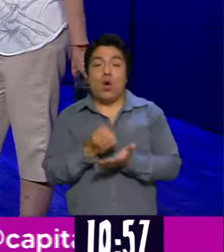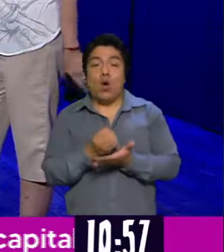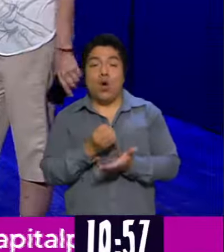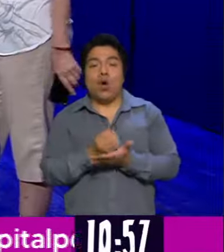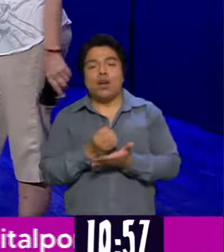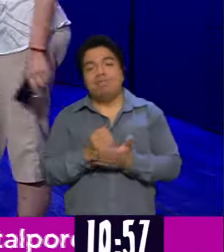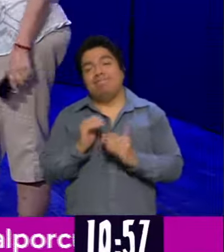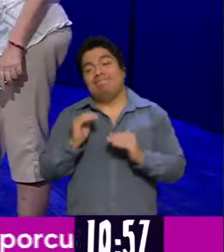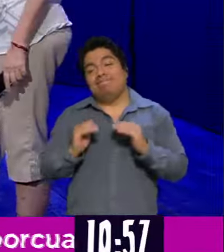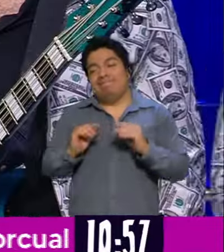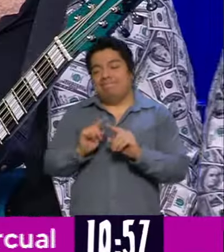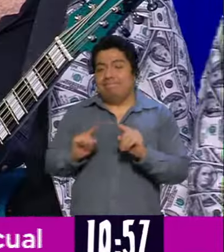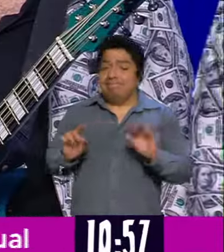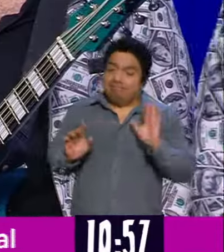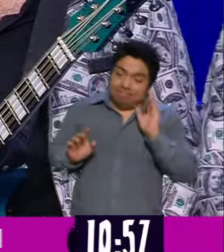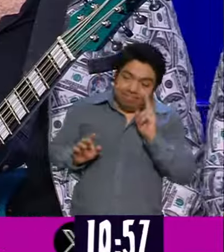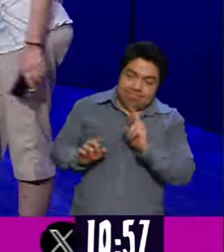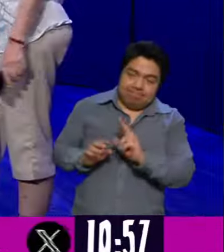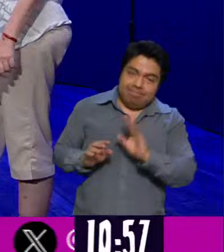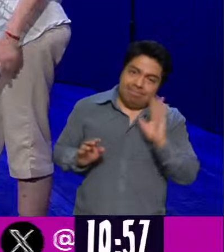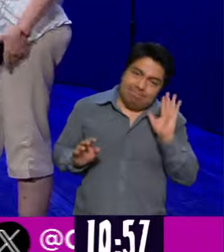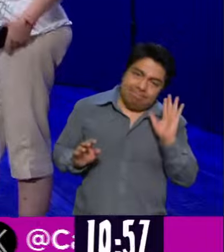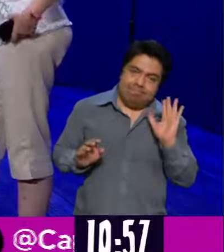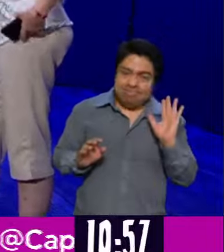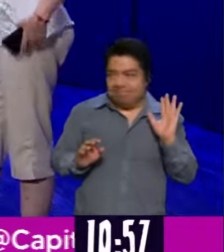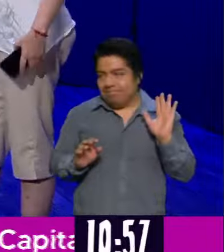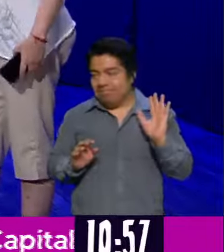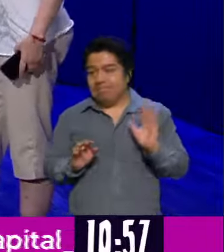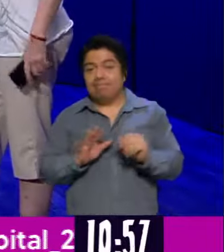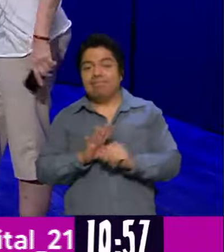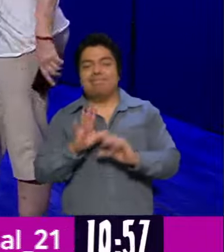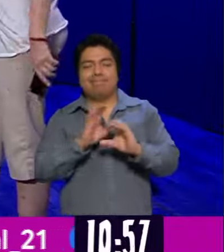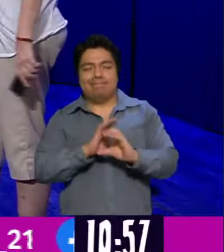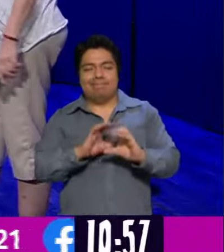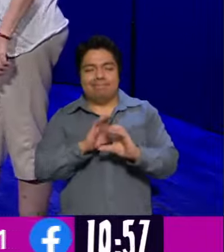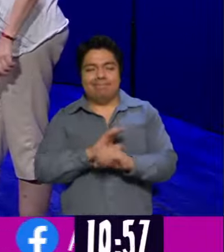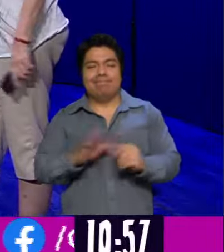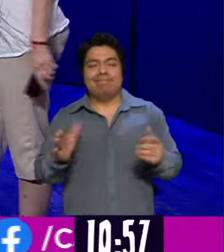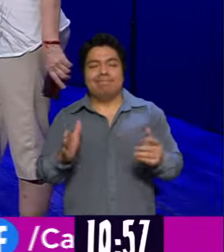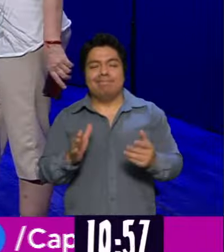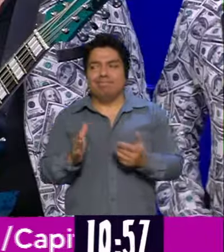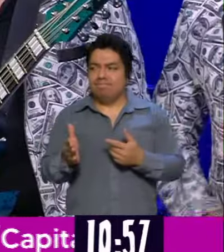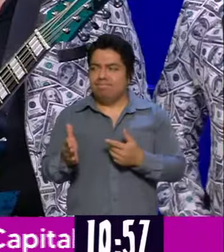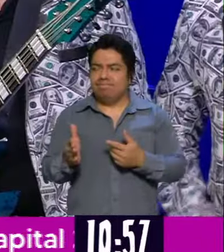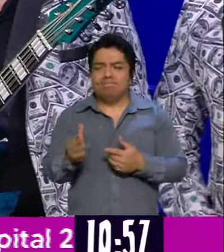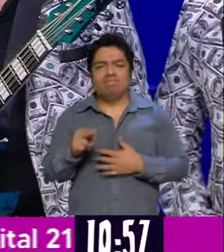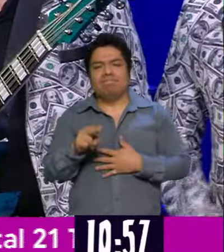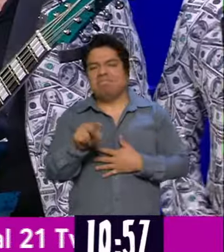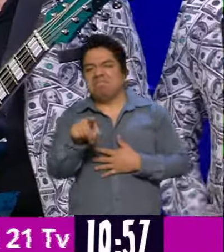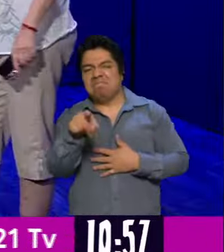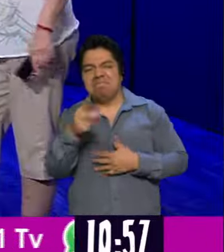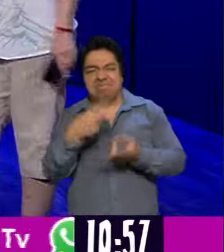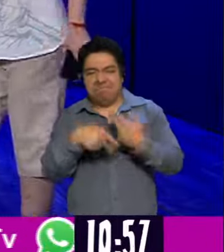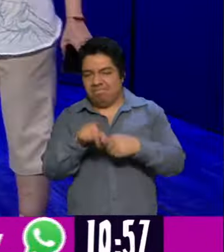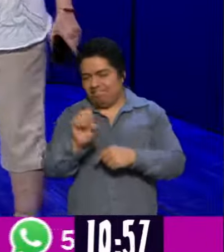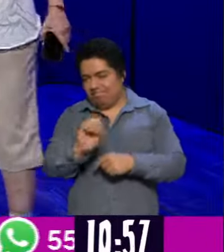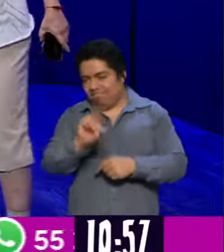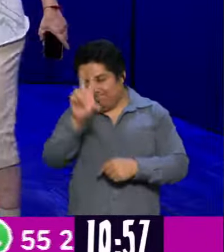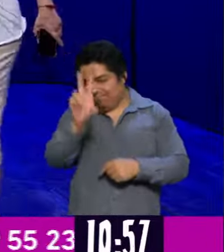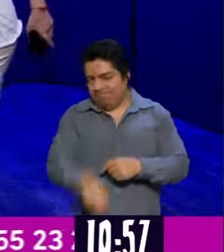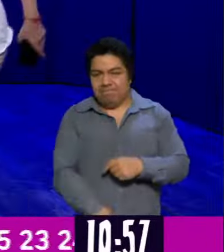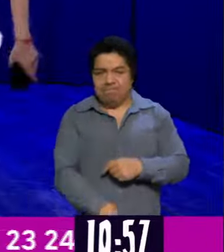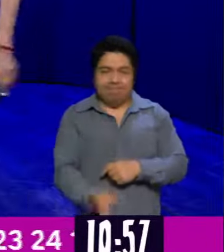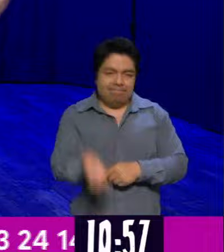una diferencia que yo nada más noté de entrada. ¿Con qué rolita? ¿Con cuál cerramos? Vámonos con No Quiero Que Vuelvas. No quiero que vuelvas,